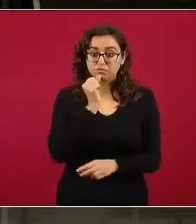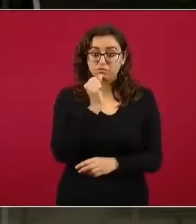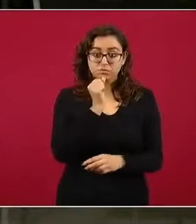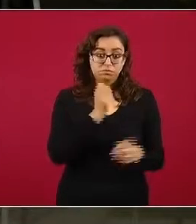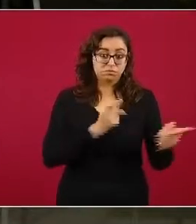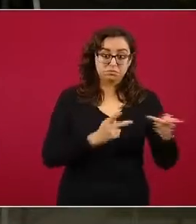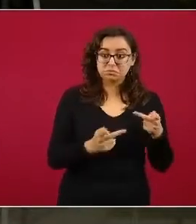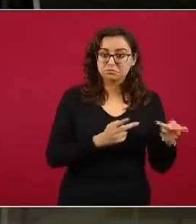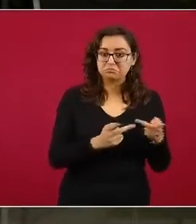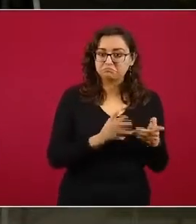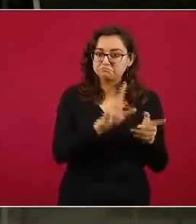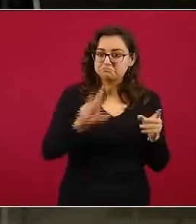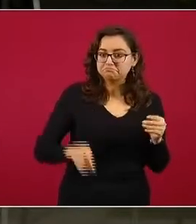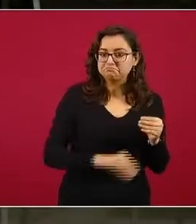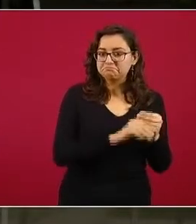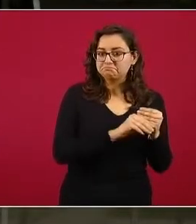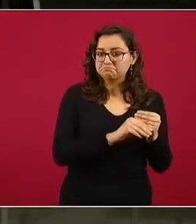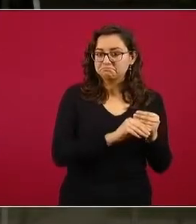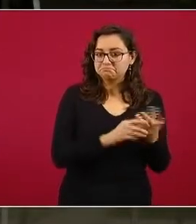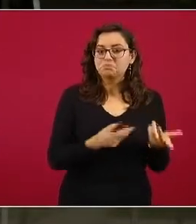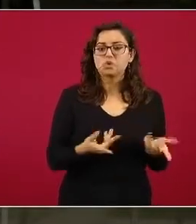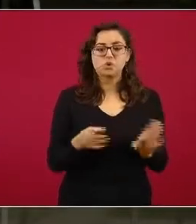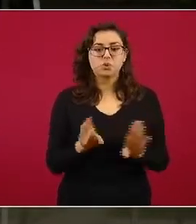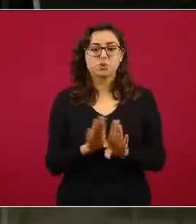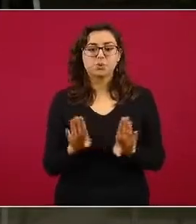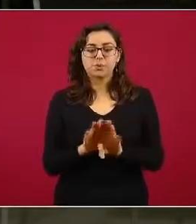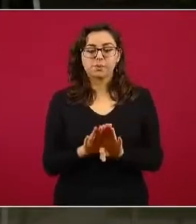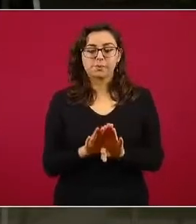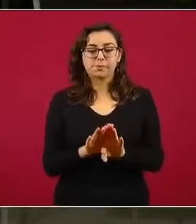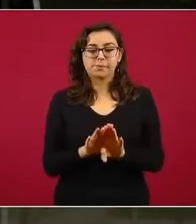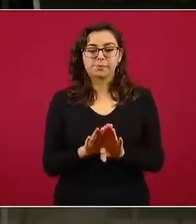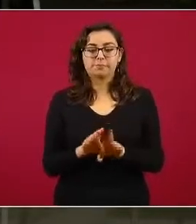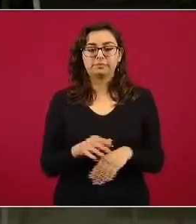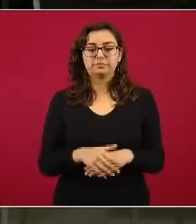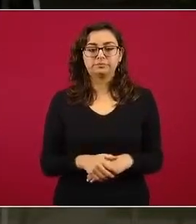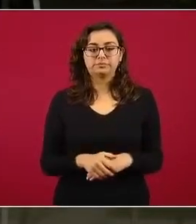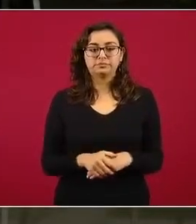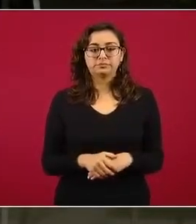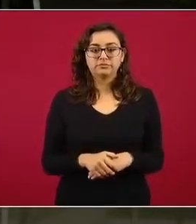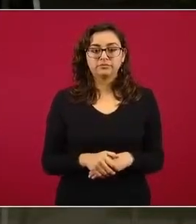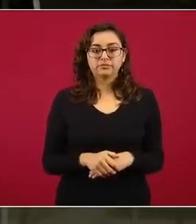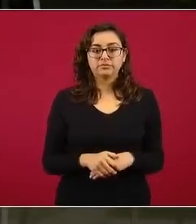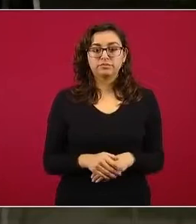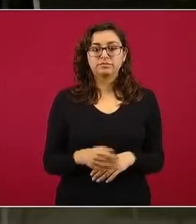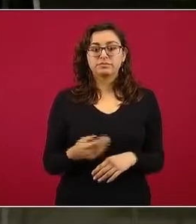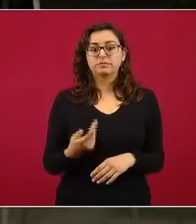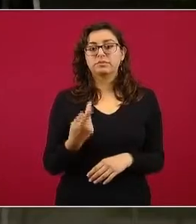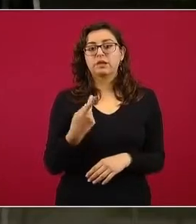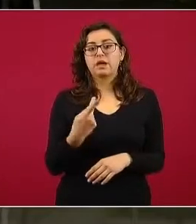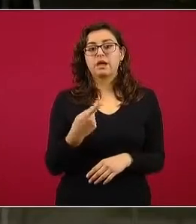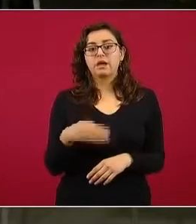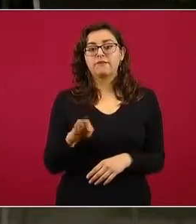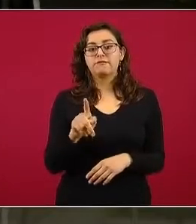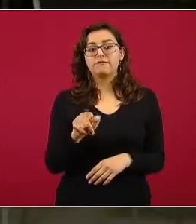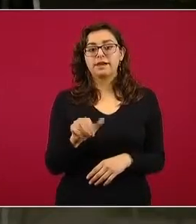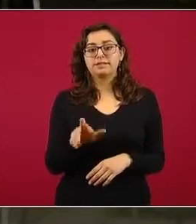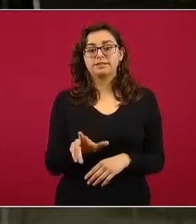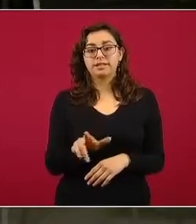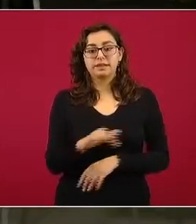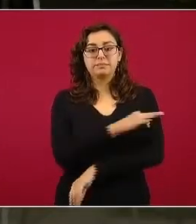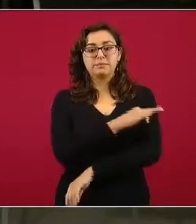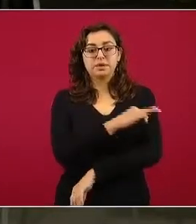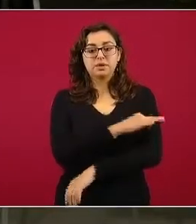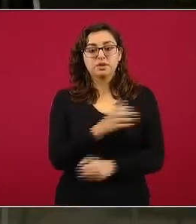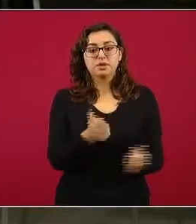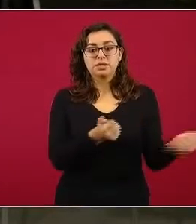planes federales. Y ya nada más por último, ¿cuándo llegará la vacuna a México, la de Pfizer? Y si van a